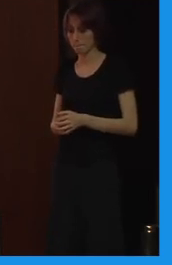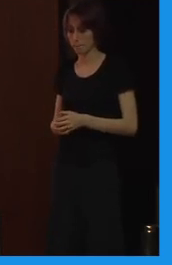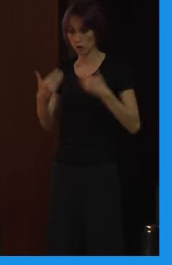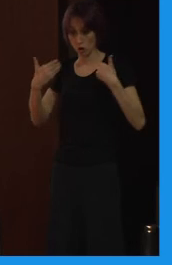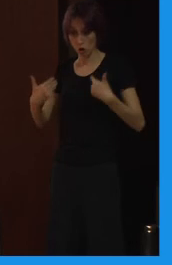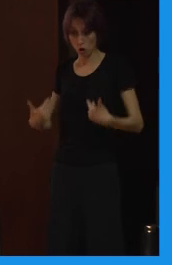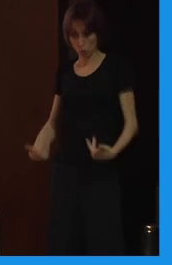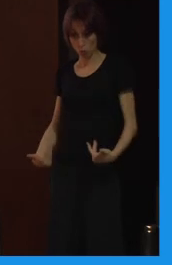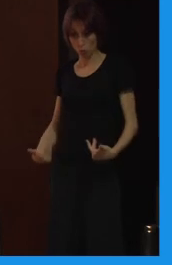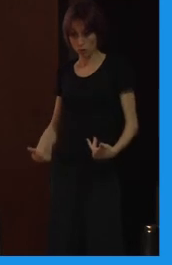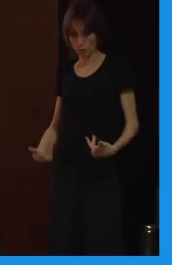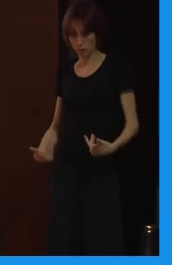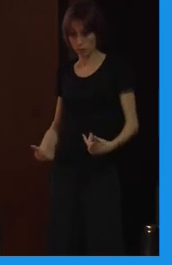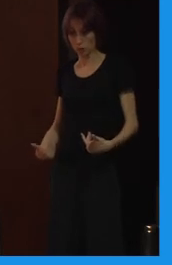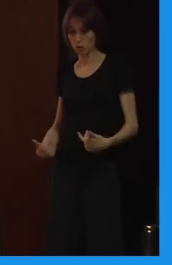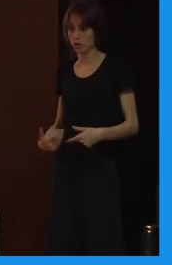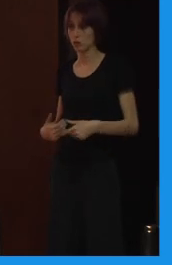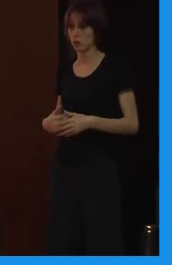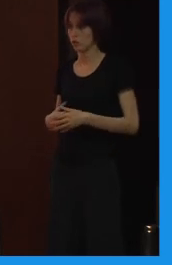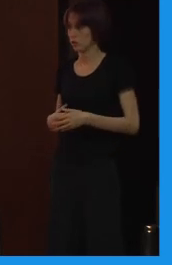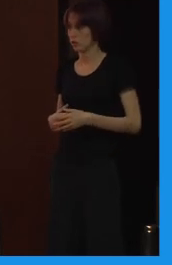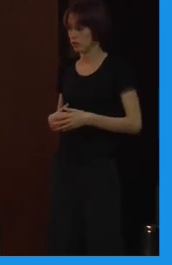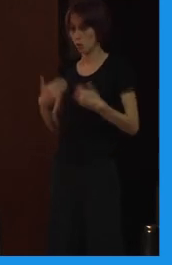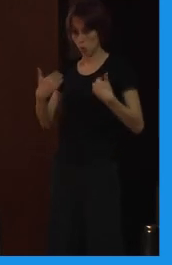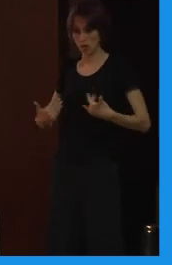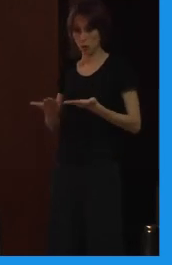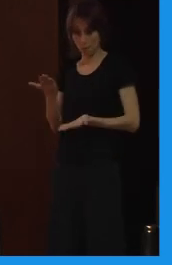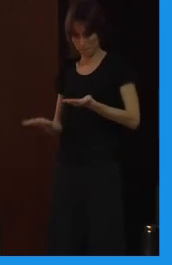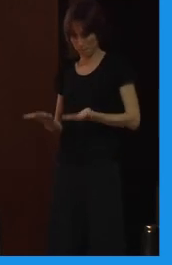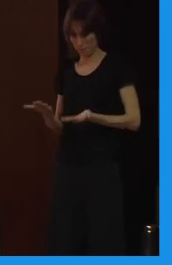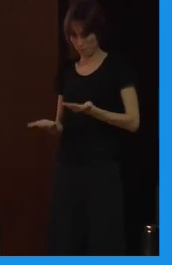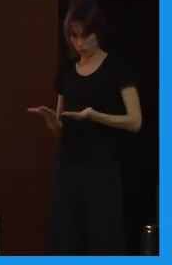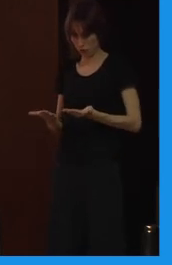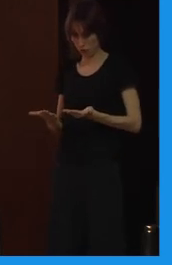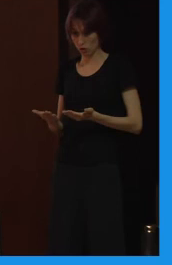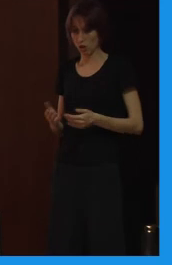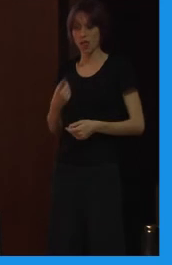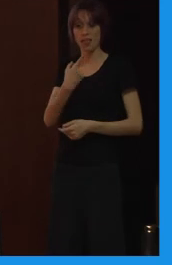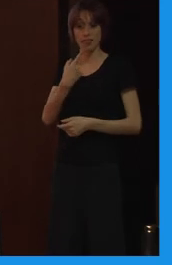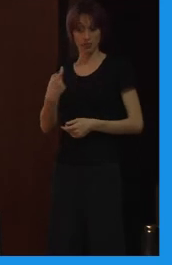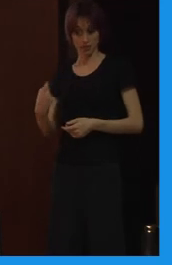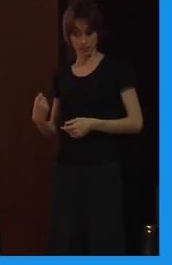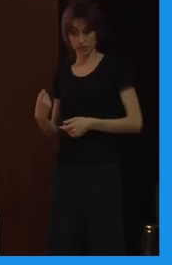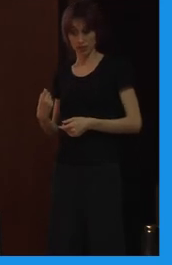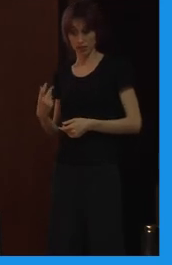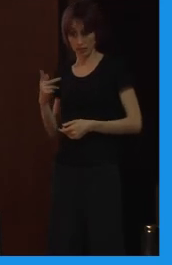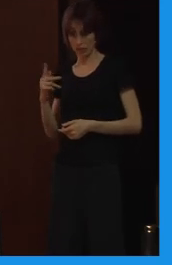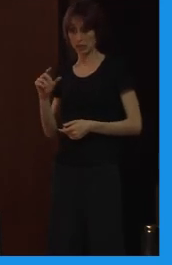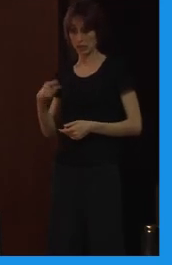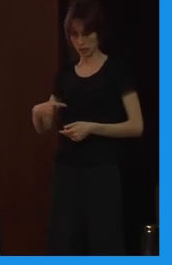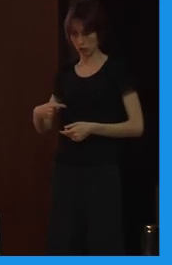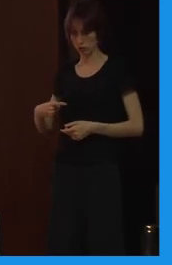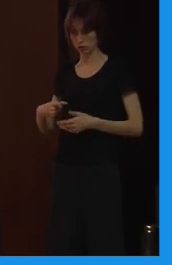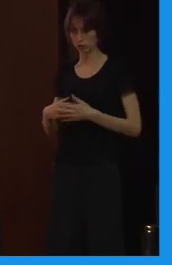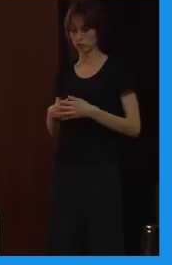kilogramos metro cuadrado. Es tu peso, imaginaos, 100 kilos partido lo que midas al cuadrado. Si yo peso 100